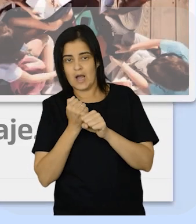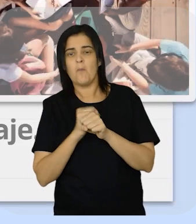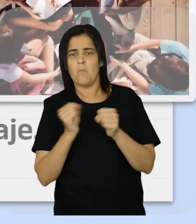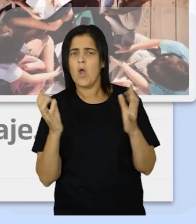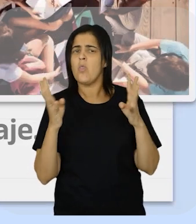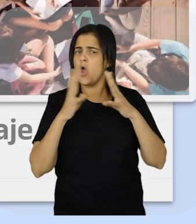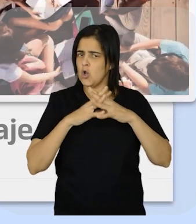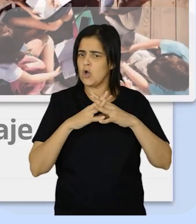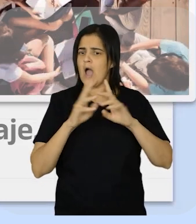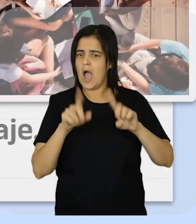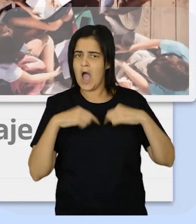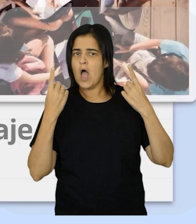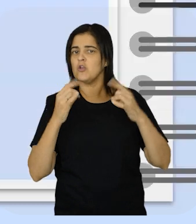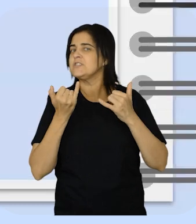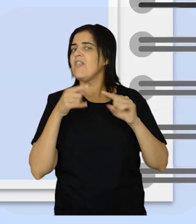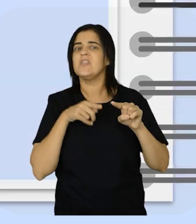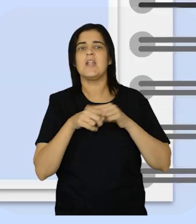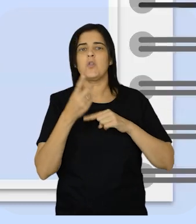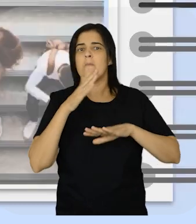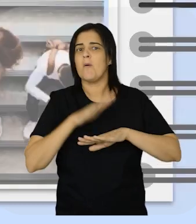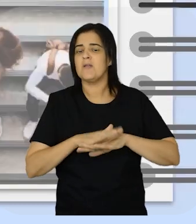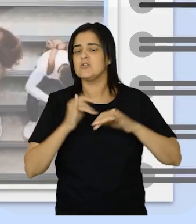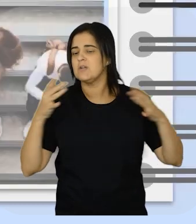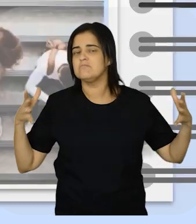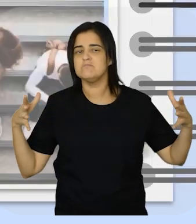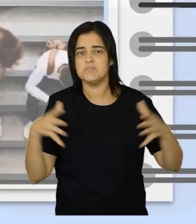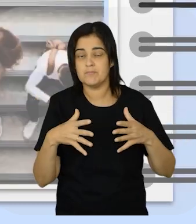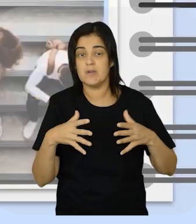a todos desde un primer momento. Y acá